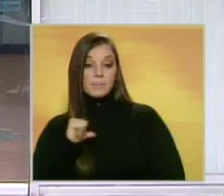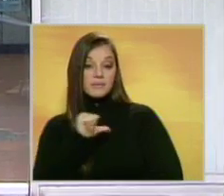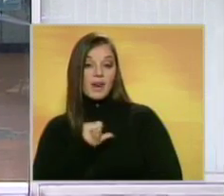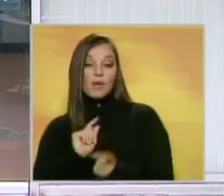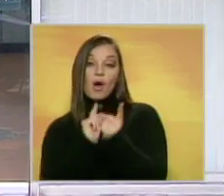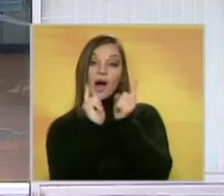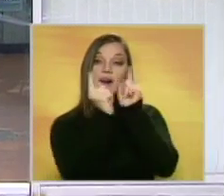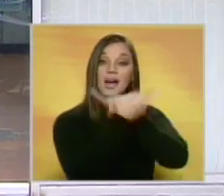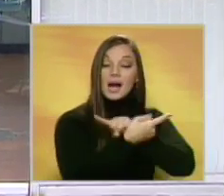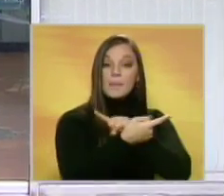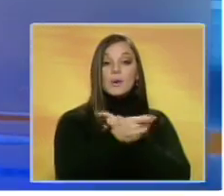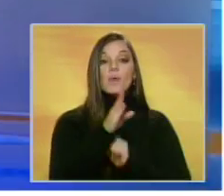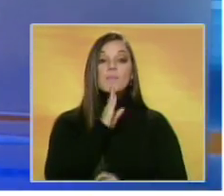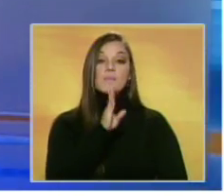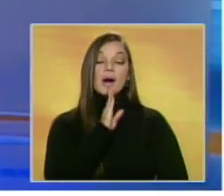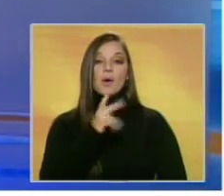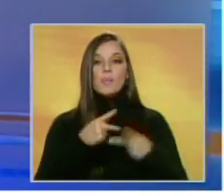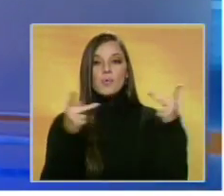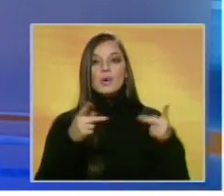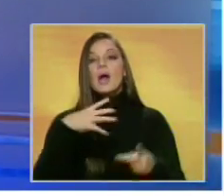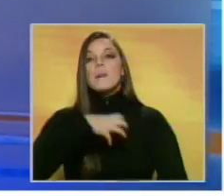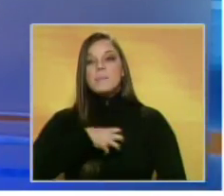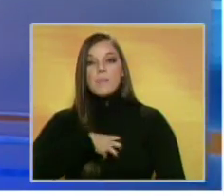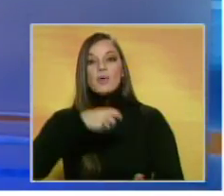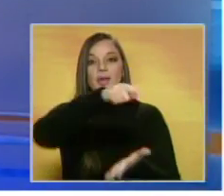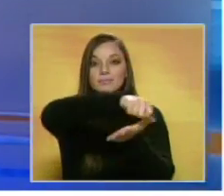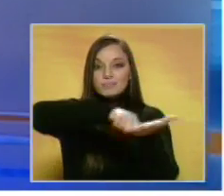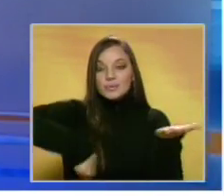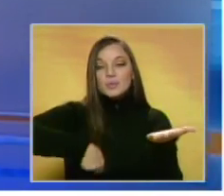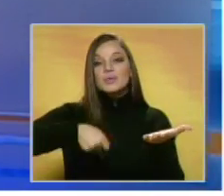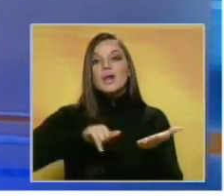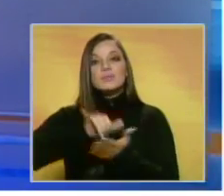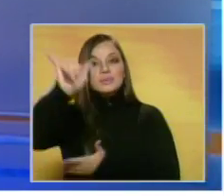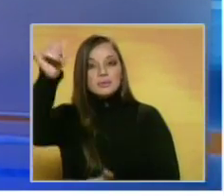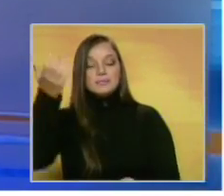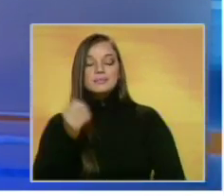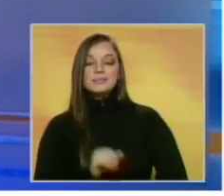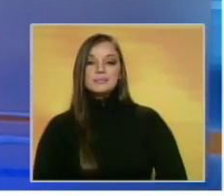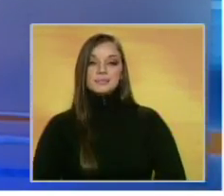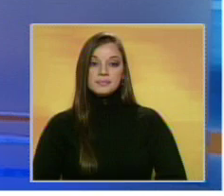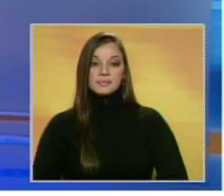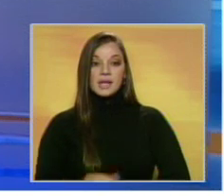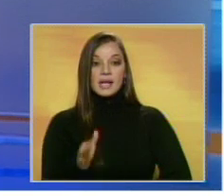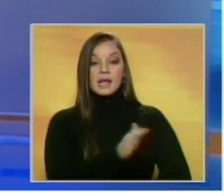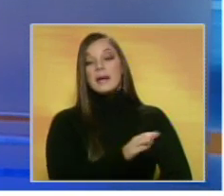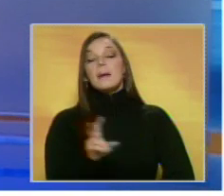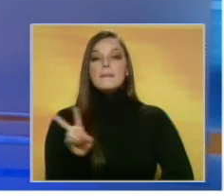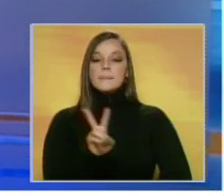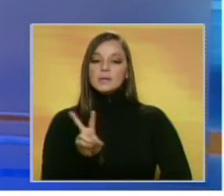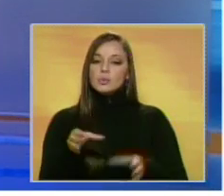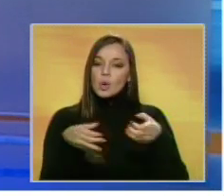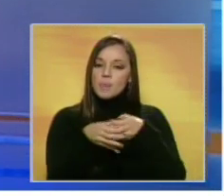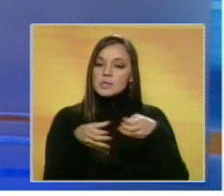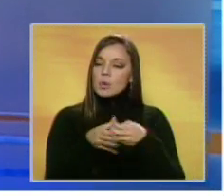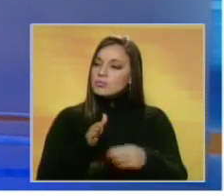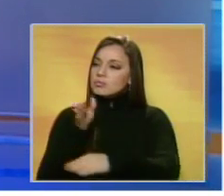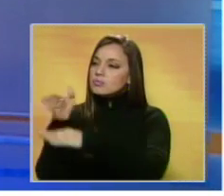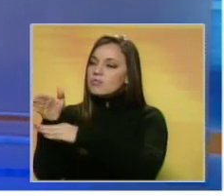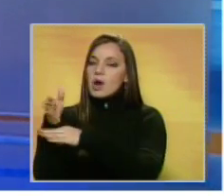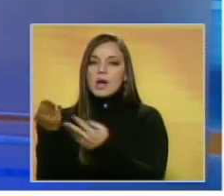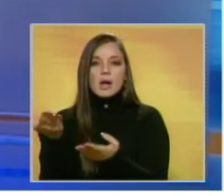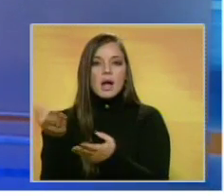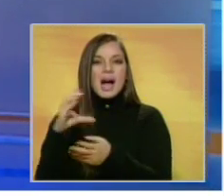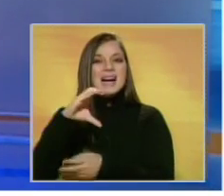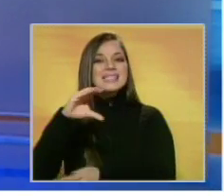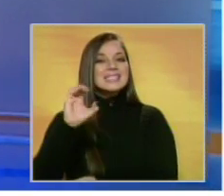poder acceder a las divisas. La organización Vente Venezuela acudió al organismo CENCOEX para realizar una serie de